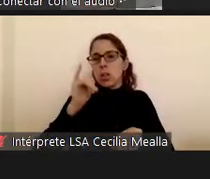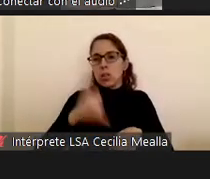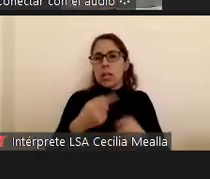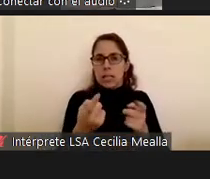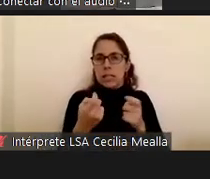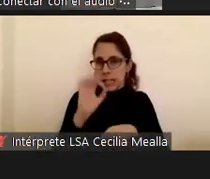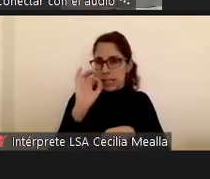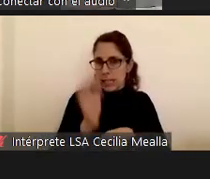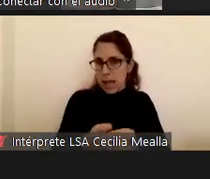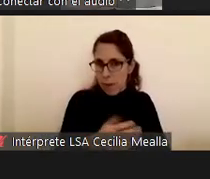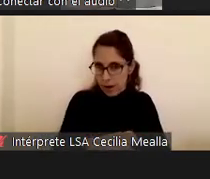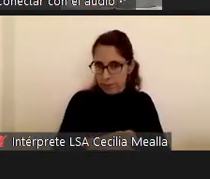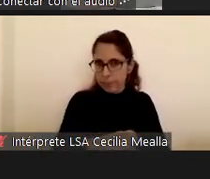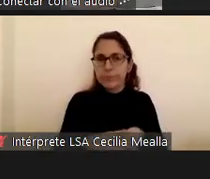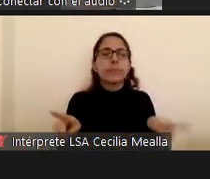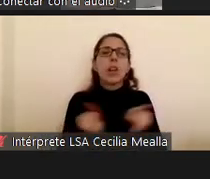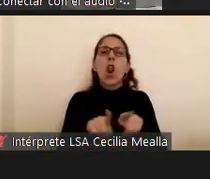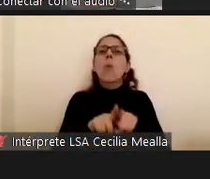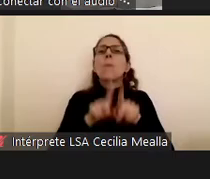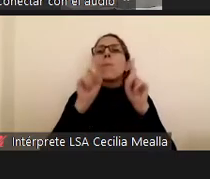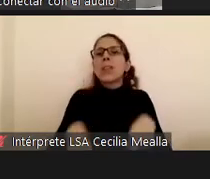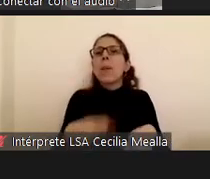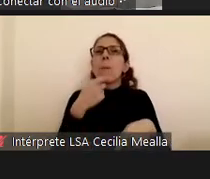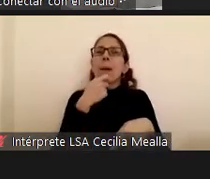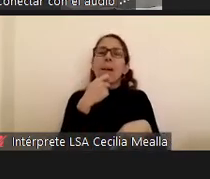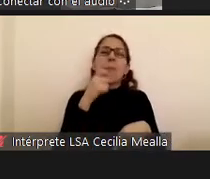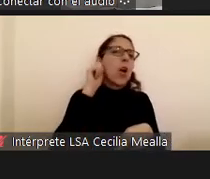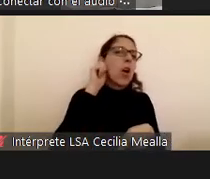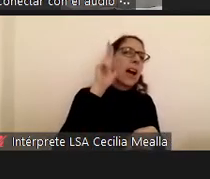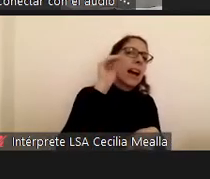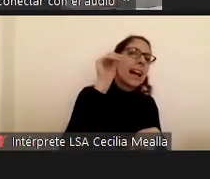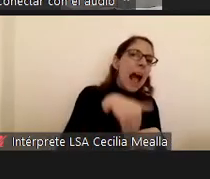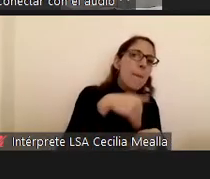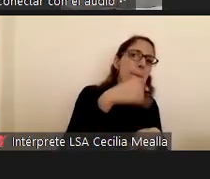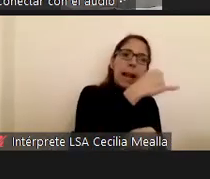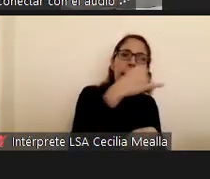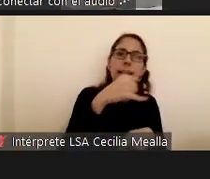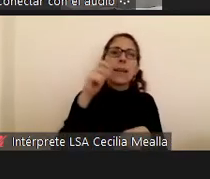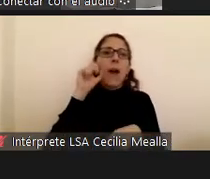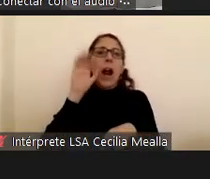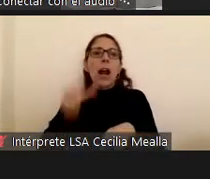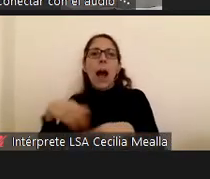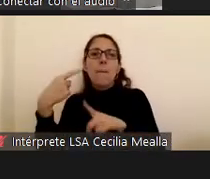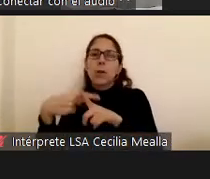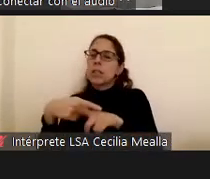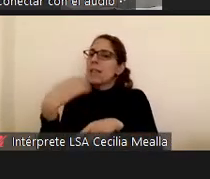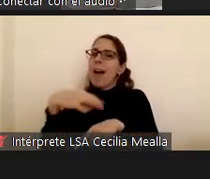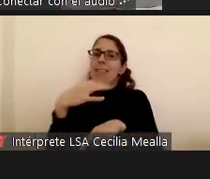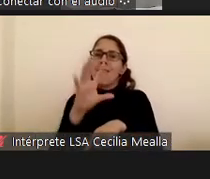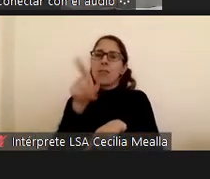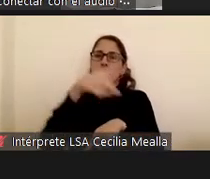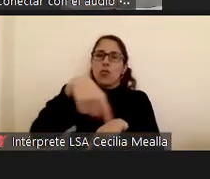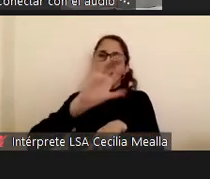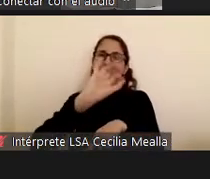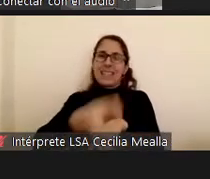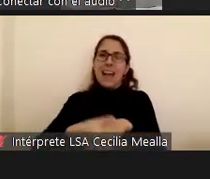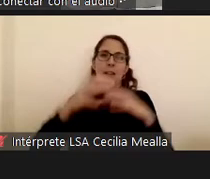Lo mismo que las diferencias de Gram positivas y Gram negativas, ¿no? Para esta APO.